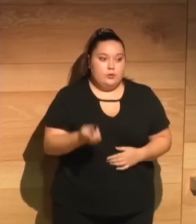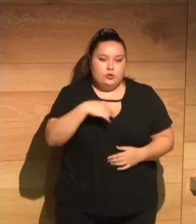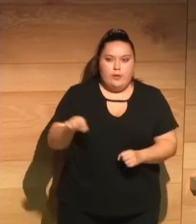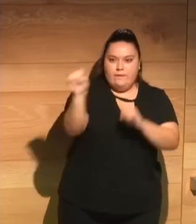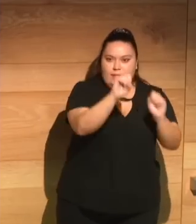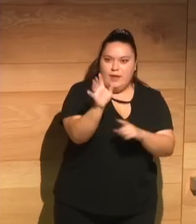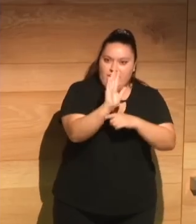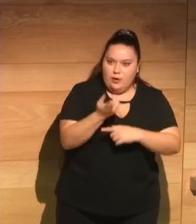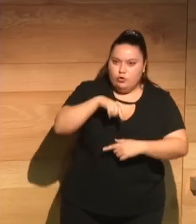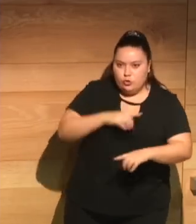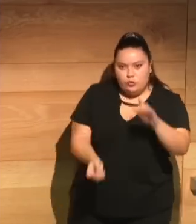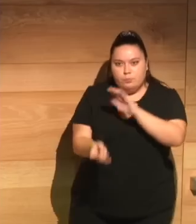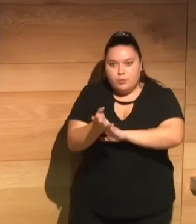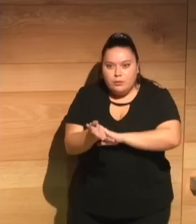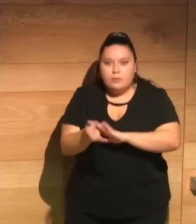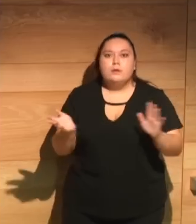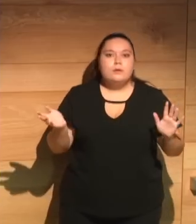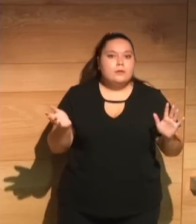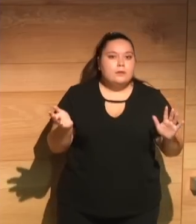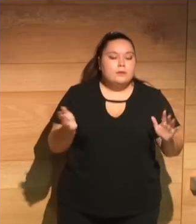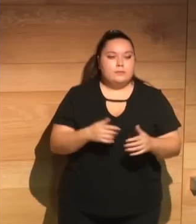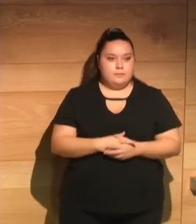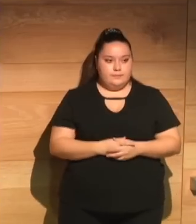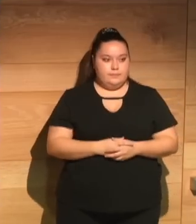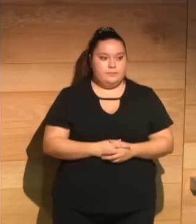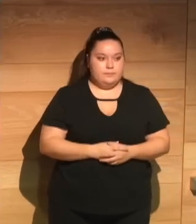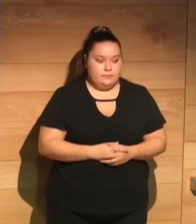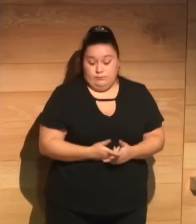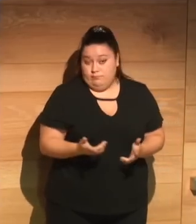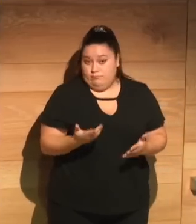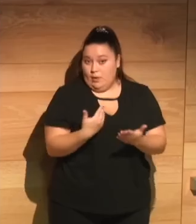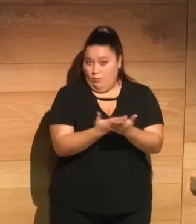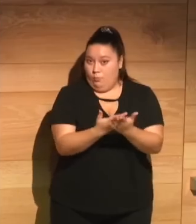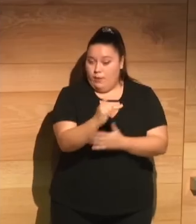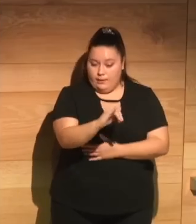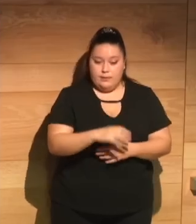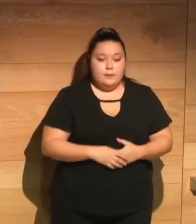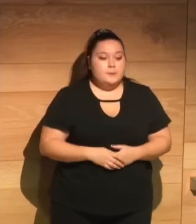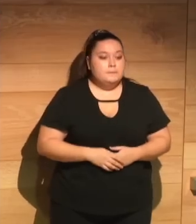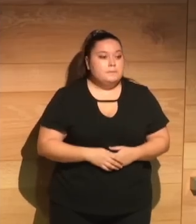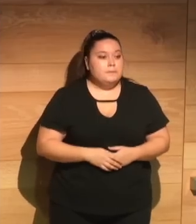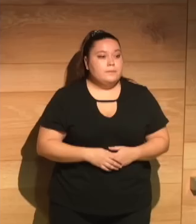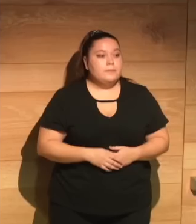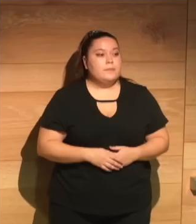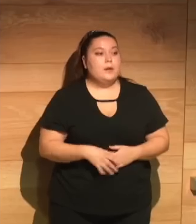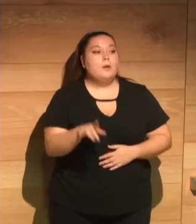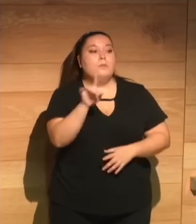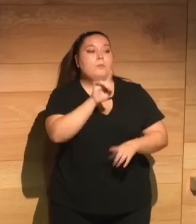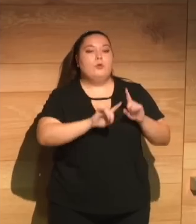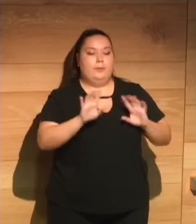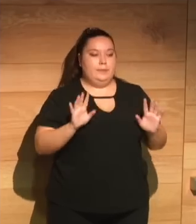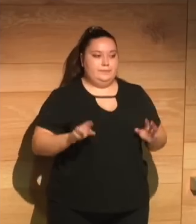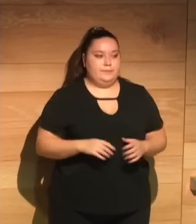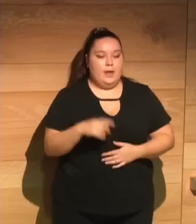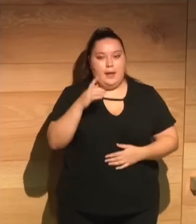que el cine lo inventamos los españoles? Bueno, el vestigio que hay está ahí. Bueno, pues ya está. Problema... ¿Qué, Juan? ¿Qué? A ver,